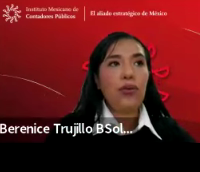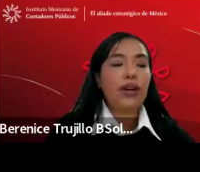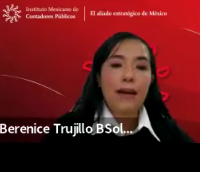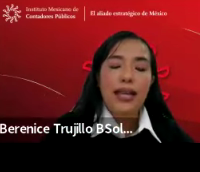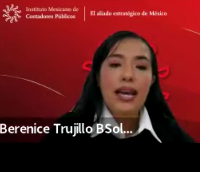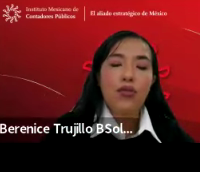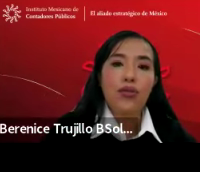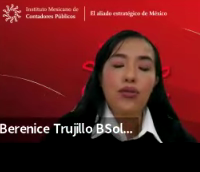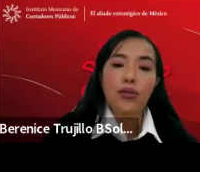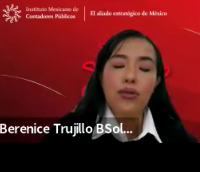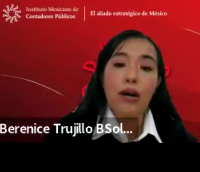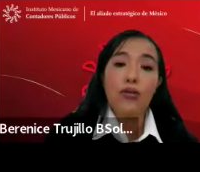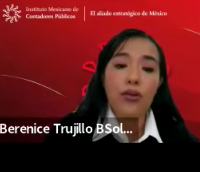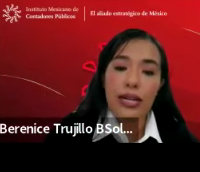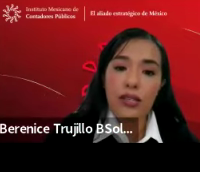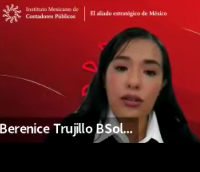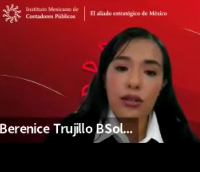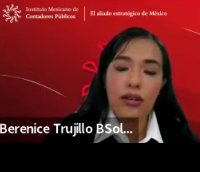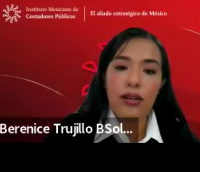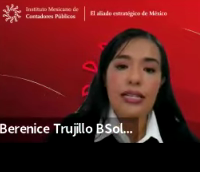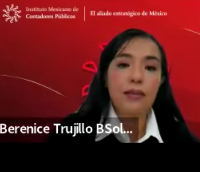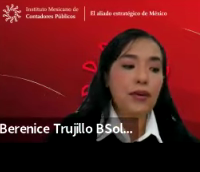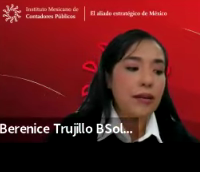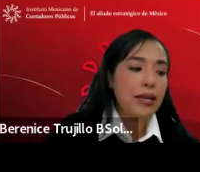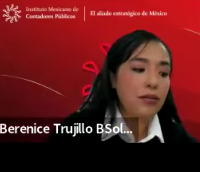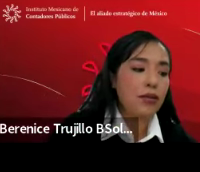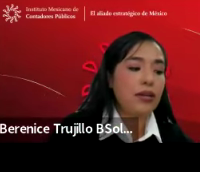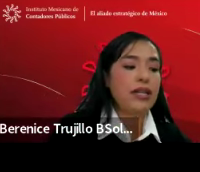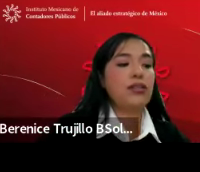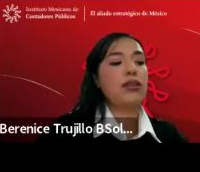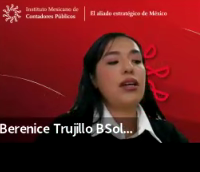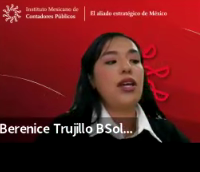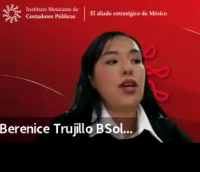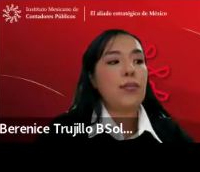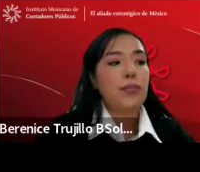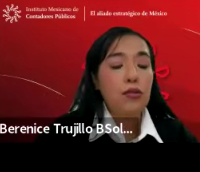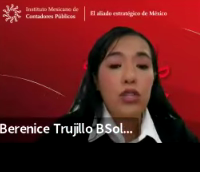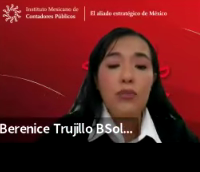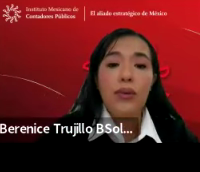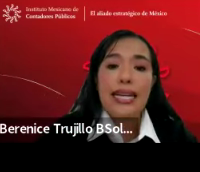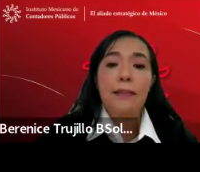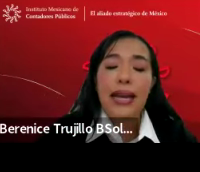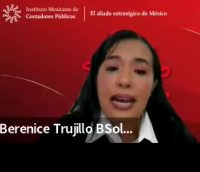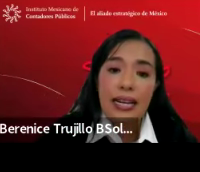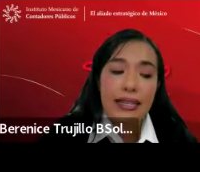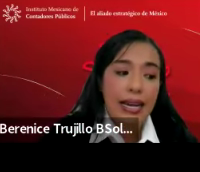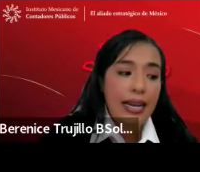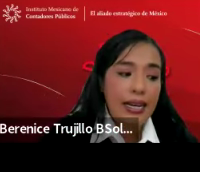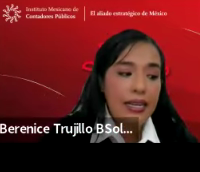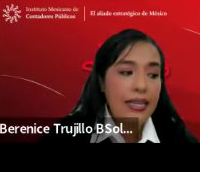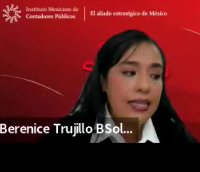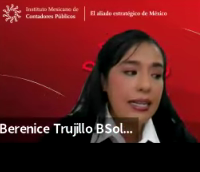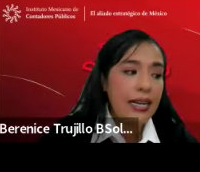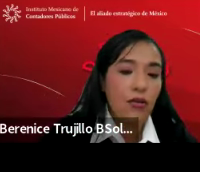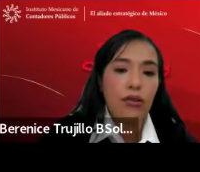existe un programa de autocorrección. Este programa de autocorrección, ustedes pueden apegarse